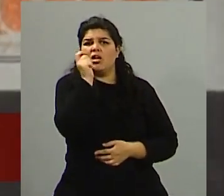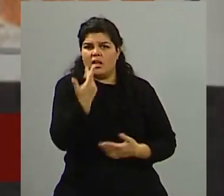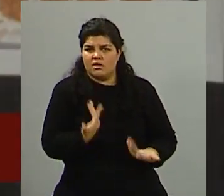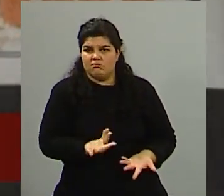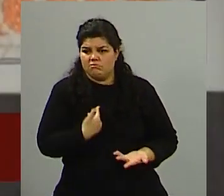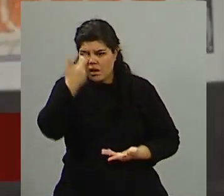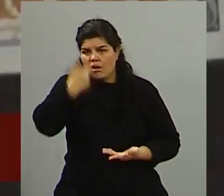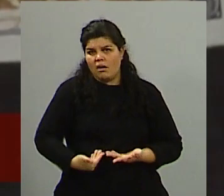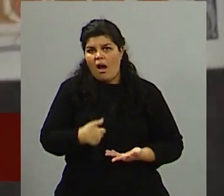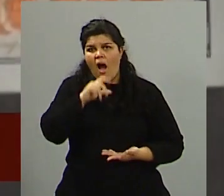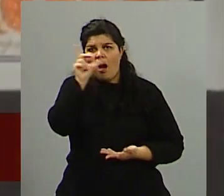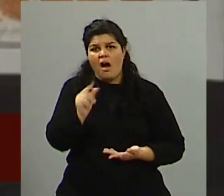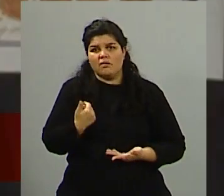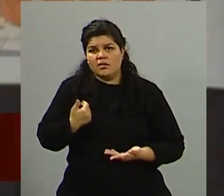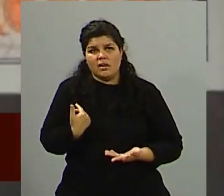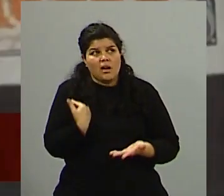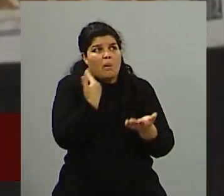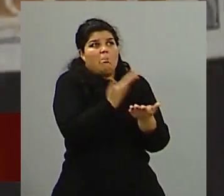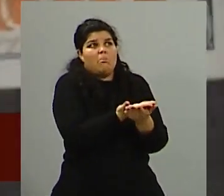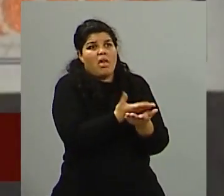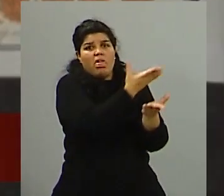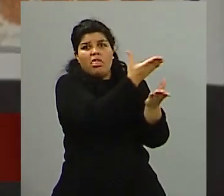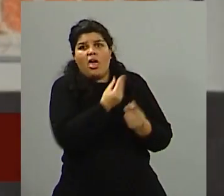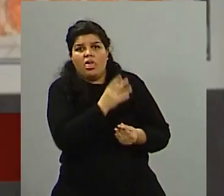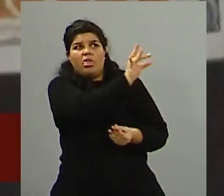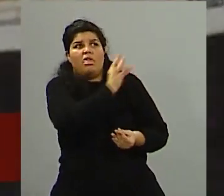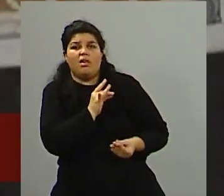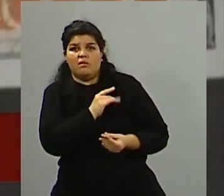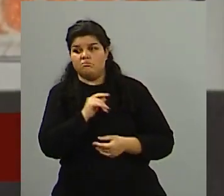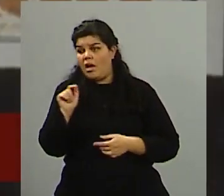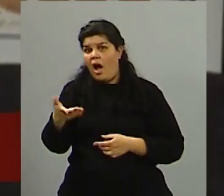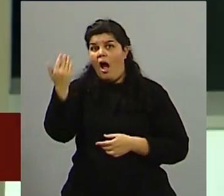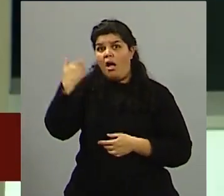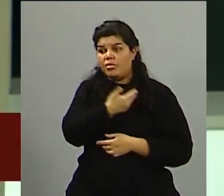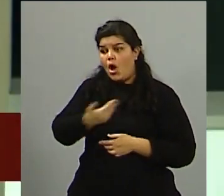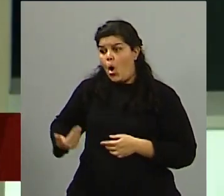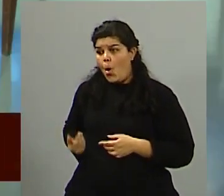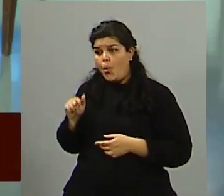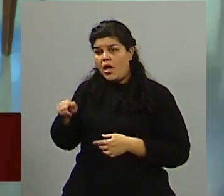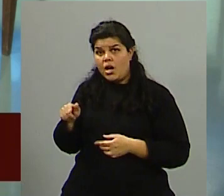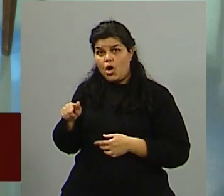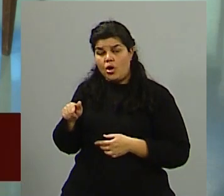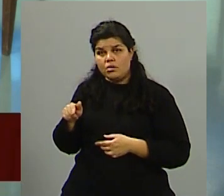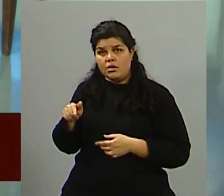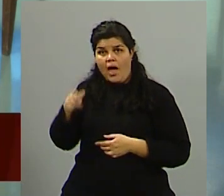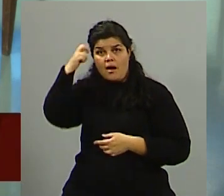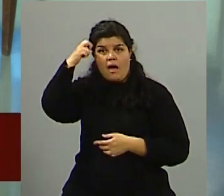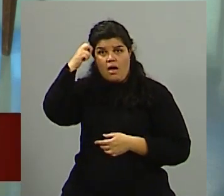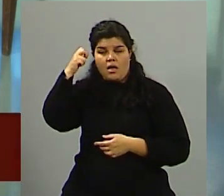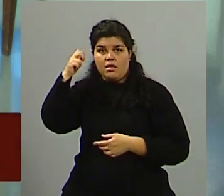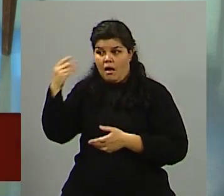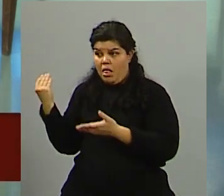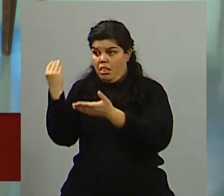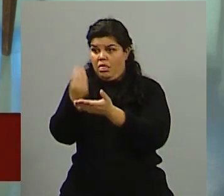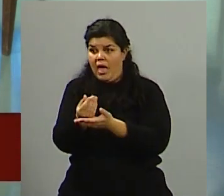al gobierno anterior si eso estuvo bien o mal, pero en definitiva nosotros votamos a ese gobierno fue a pedir ayuda, se la dieron. Y ellos fueron los que fueron a pedirlo. ¿No?